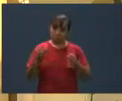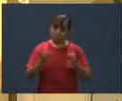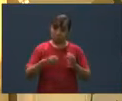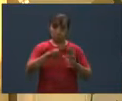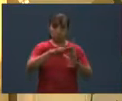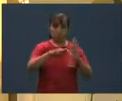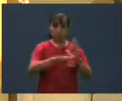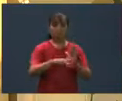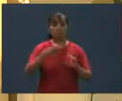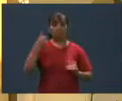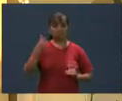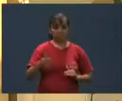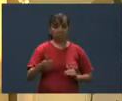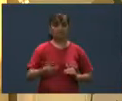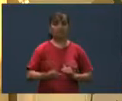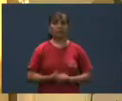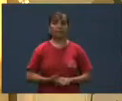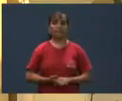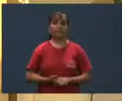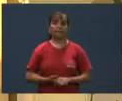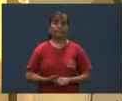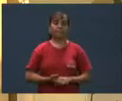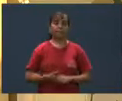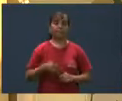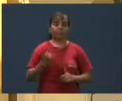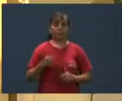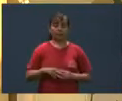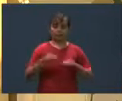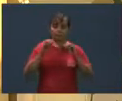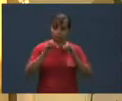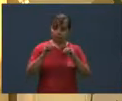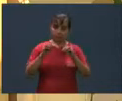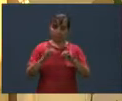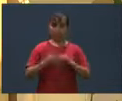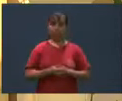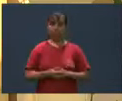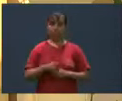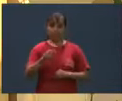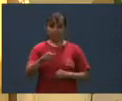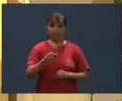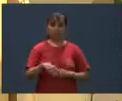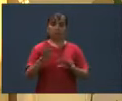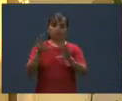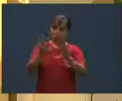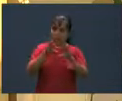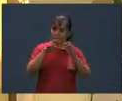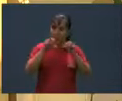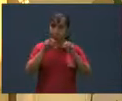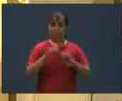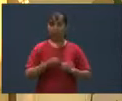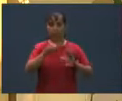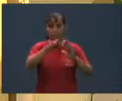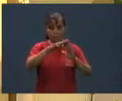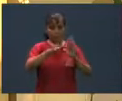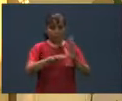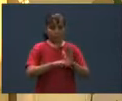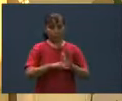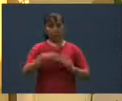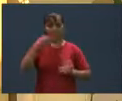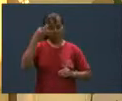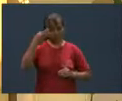los había cumplido, ya les habían sido enseñados y él había pues seguido adelante con